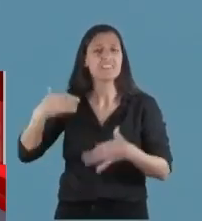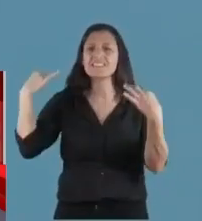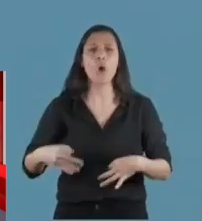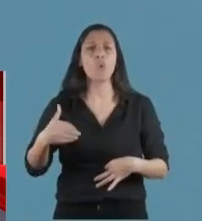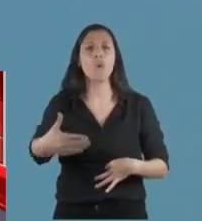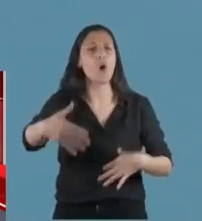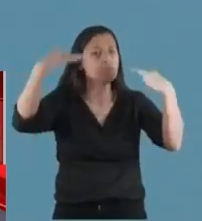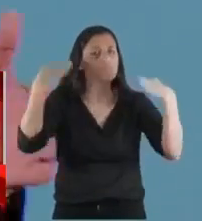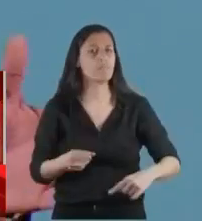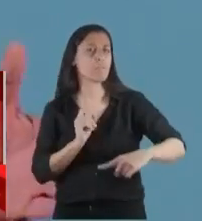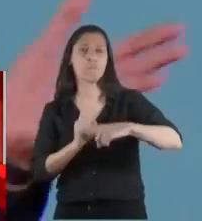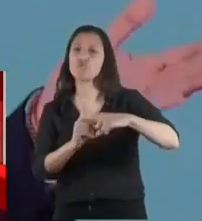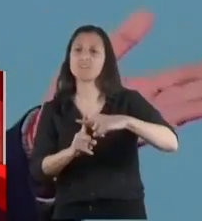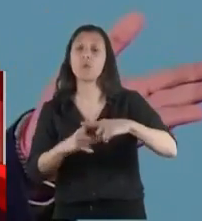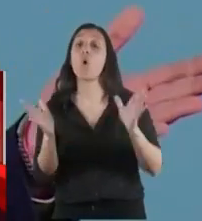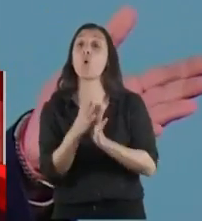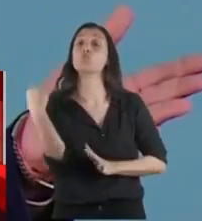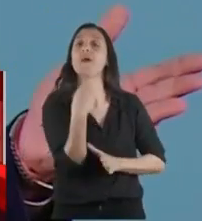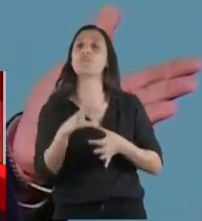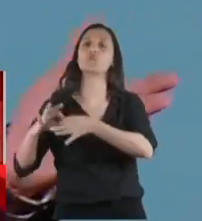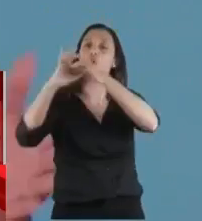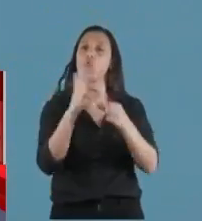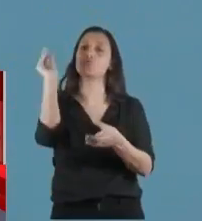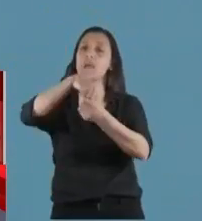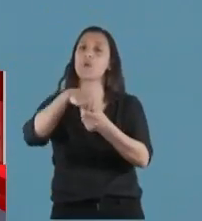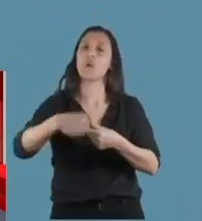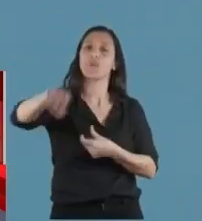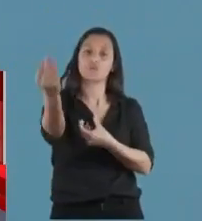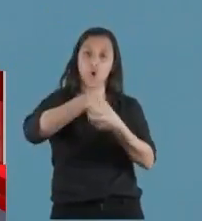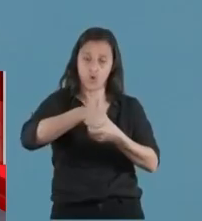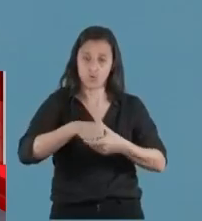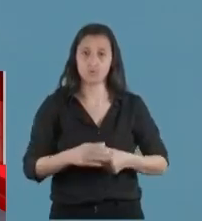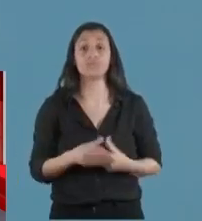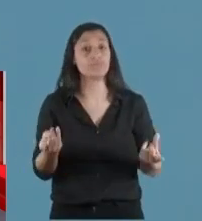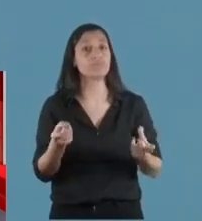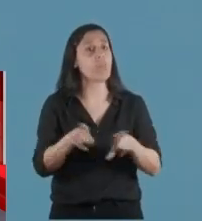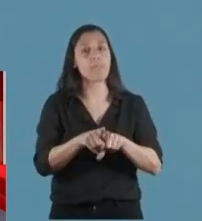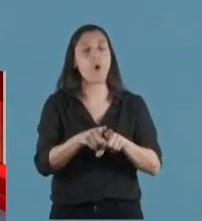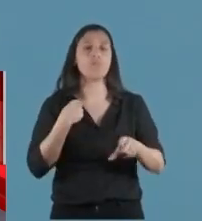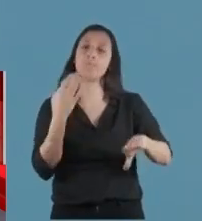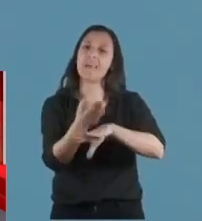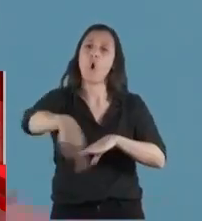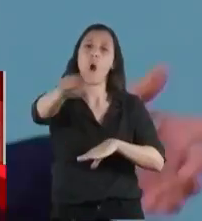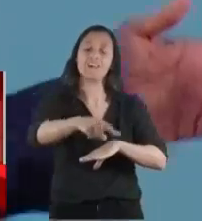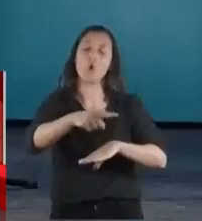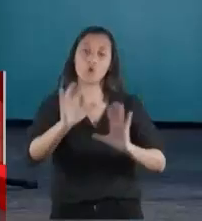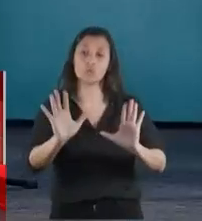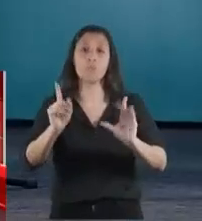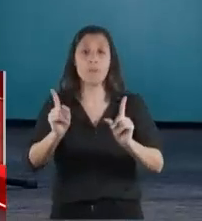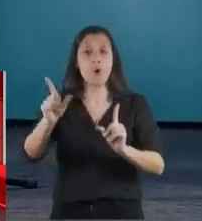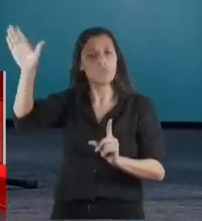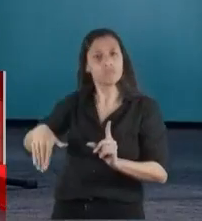exitosamente, con todos y con todas incluidas. A eso los convoco. Para eso lo convoqué a